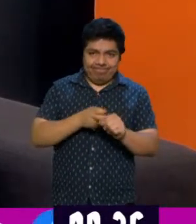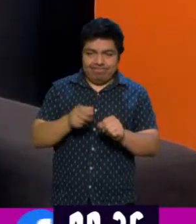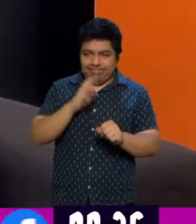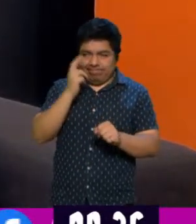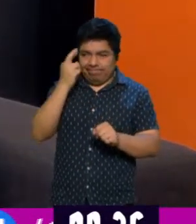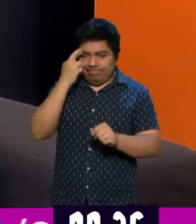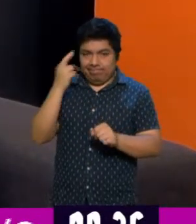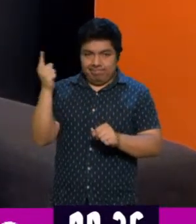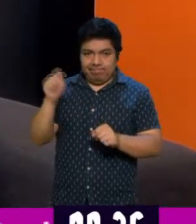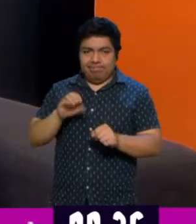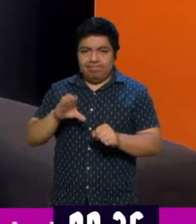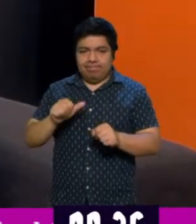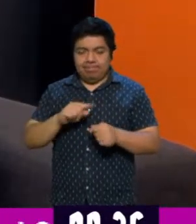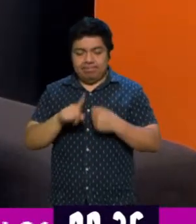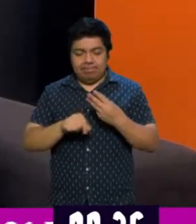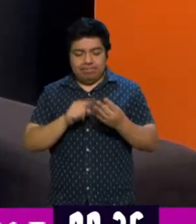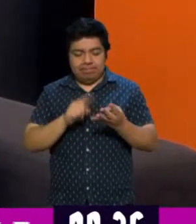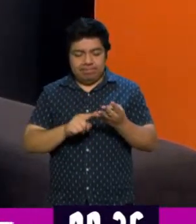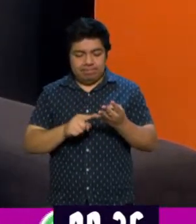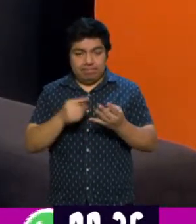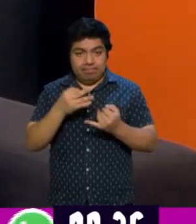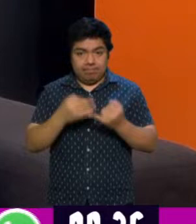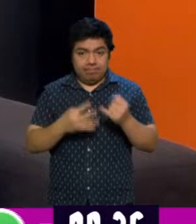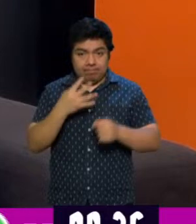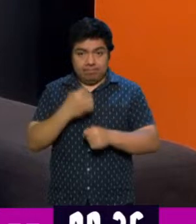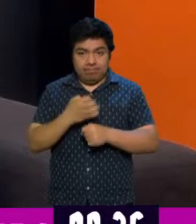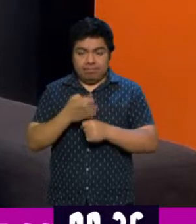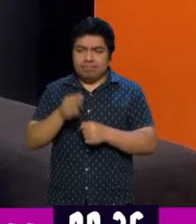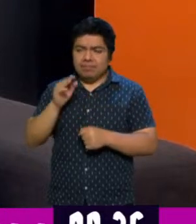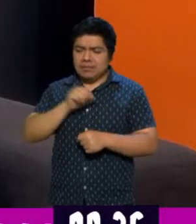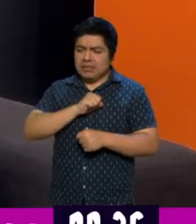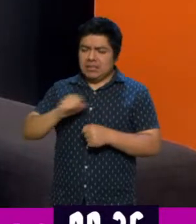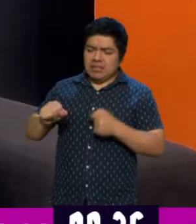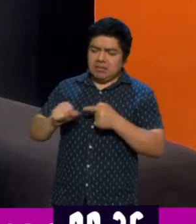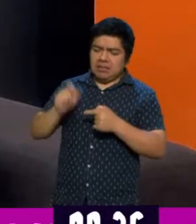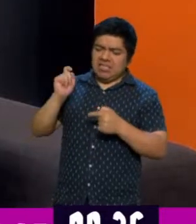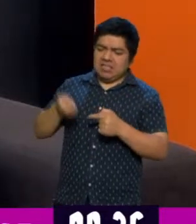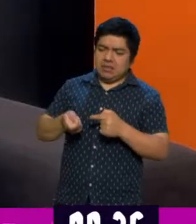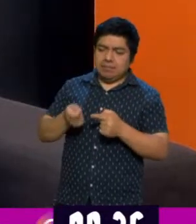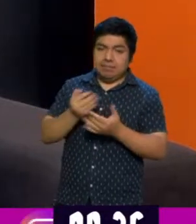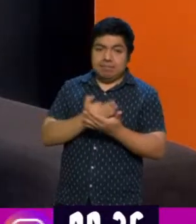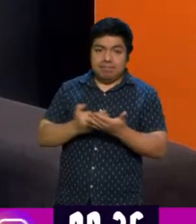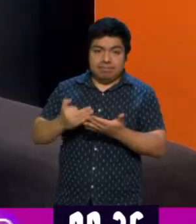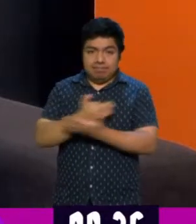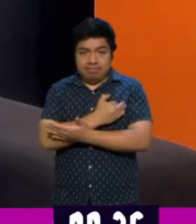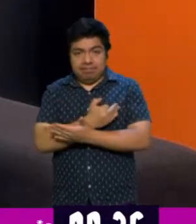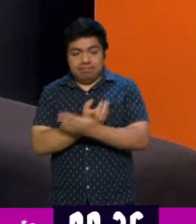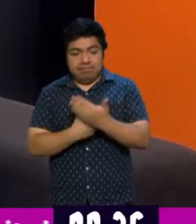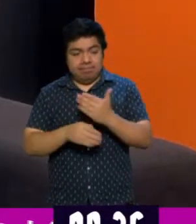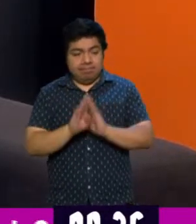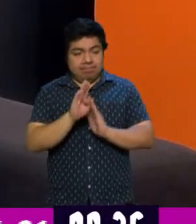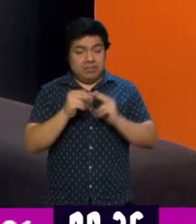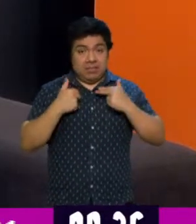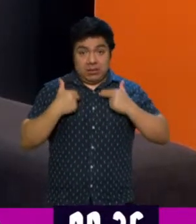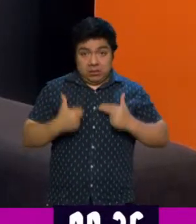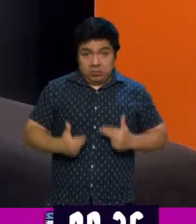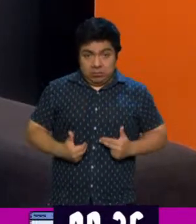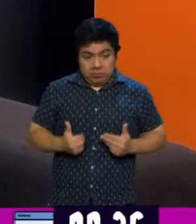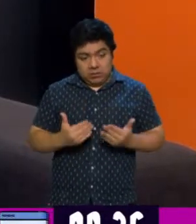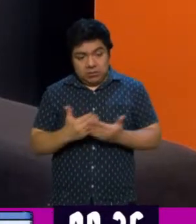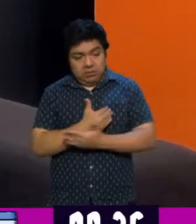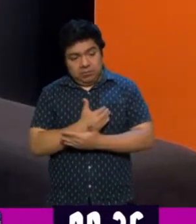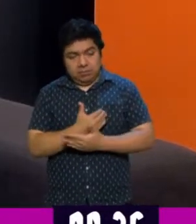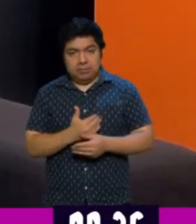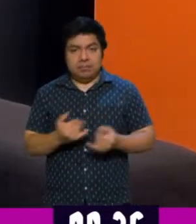pasó. claro, el mal, una definición del mal, es una traición a la trascendencia del humano y